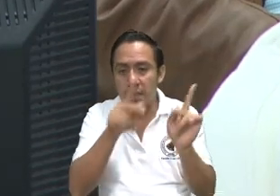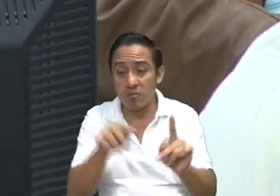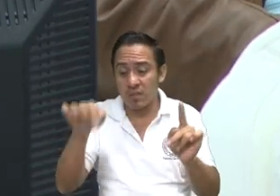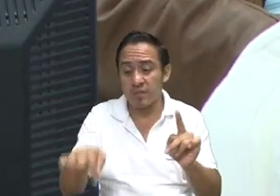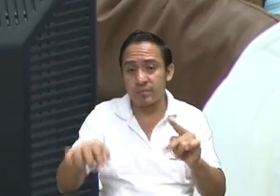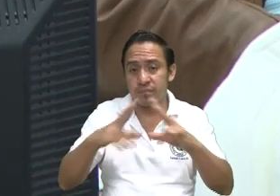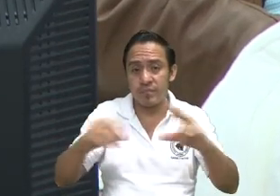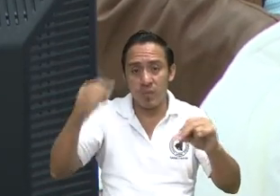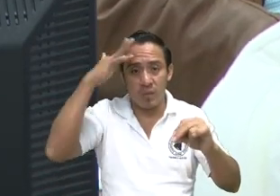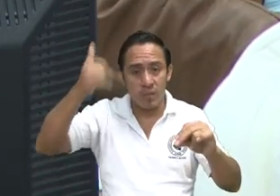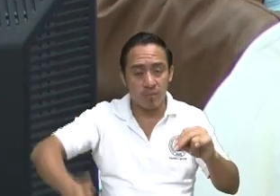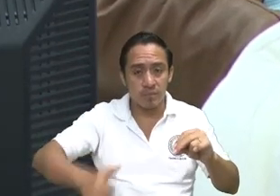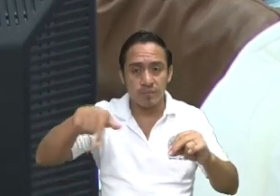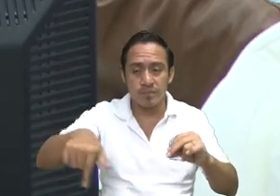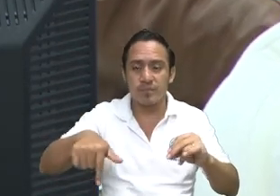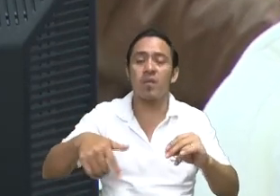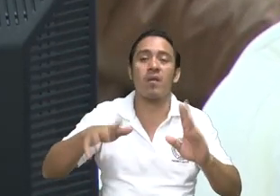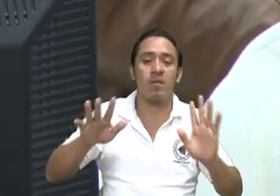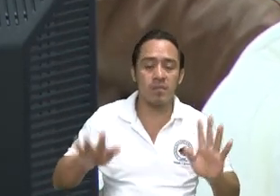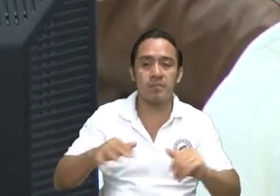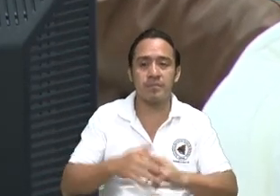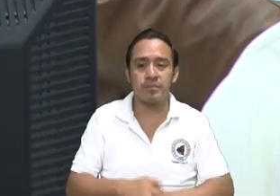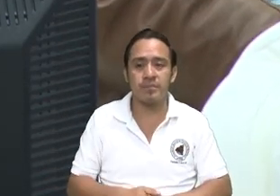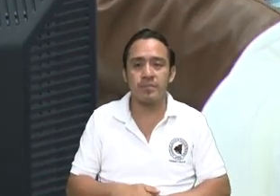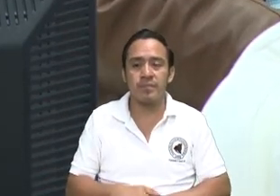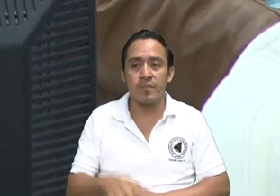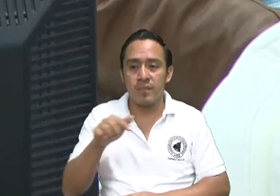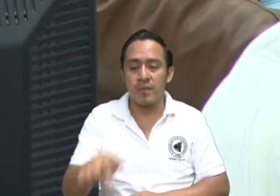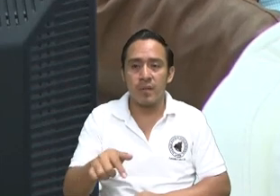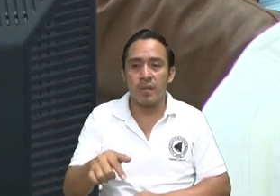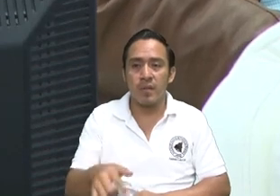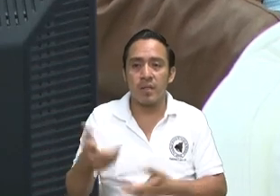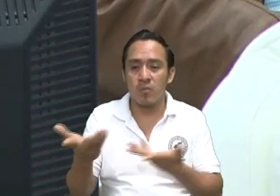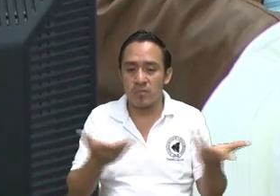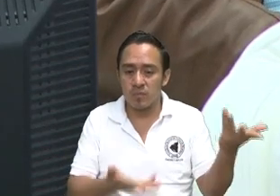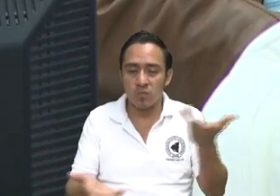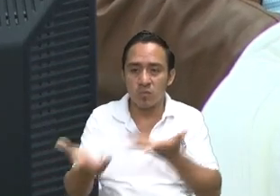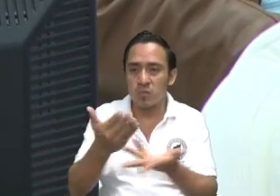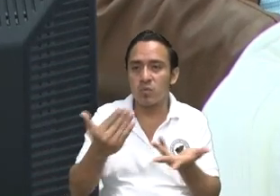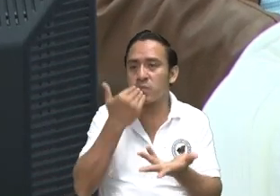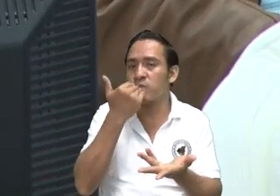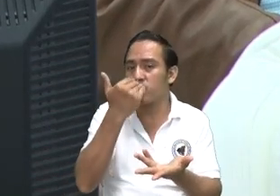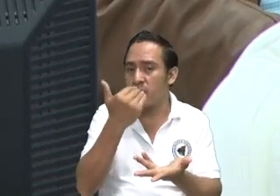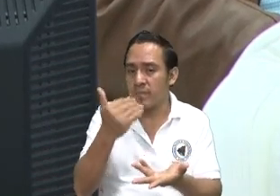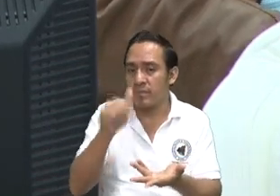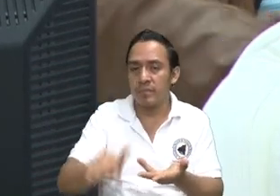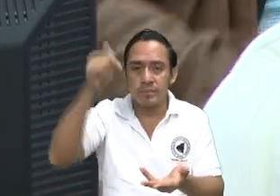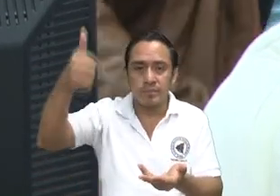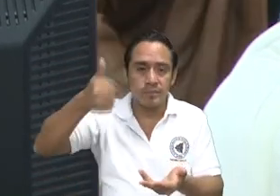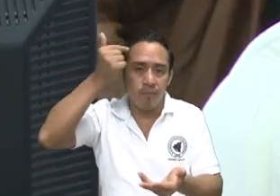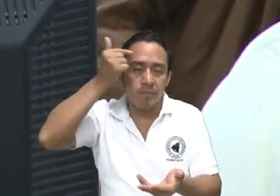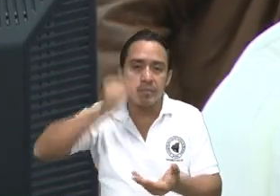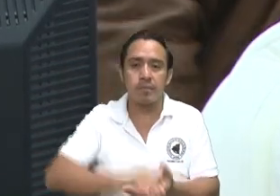vendepatrias nacionales, aprovechando la conciencia, la confianza y las buenas intenciones de nuestro